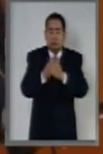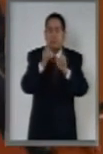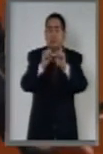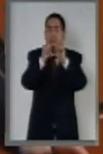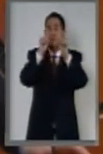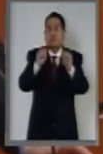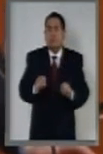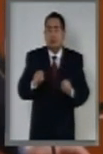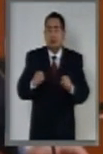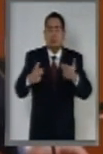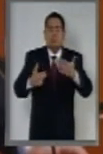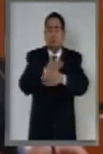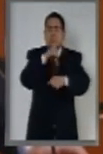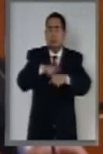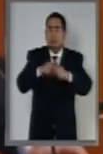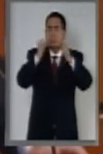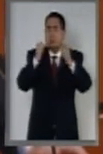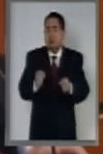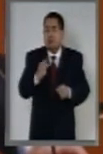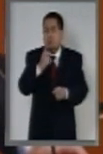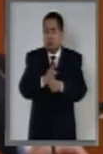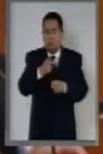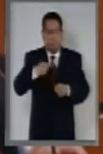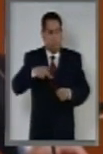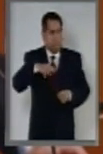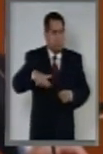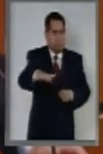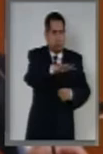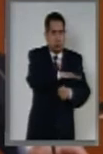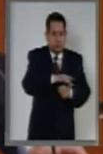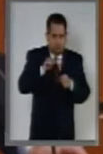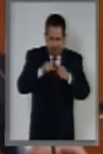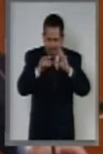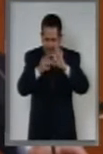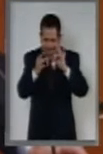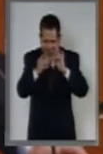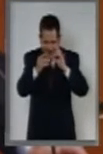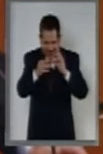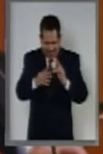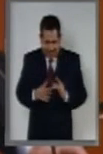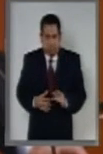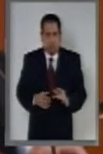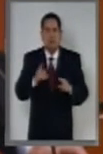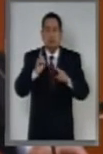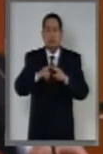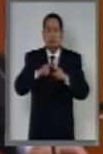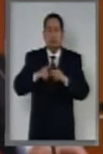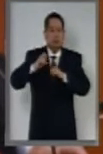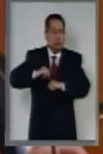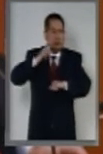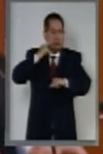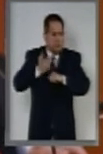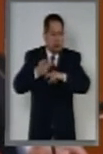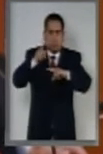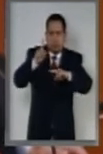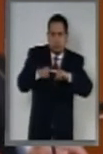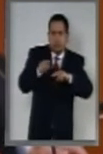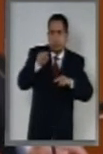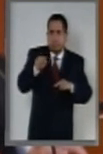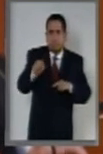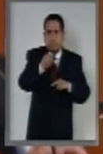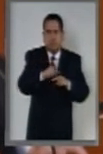de seguridad pública que define con toda precisión las funciones, competencias